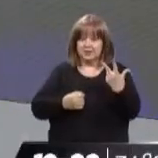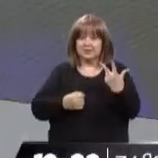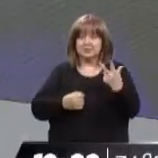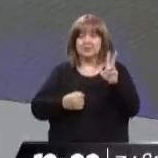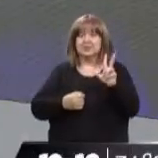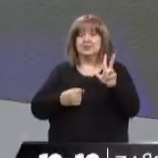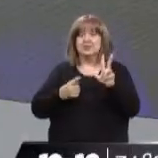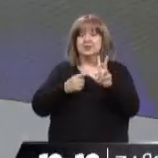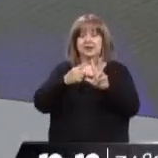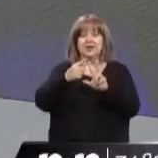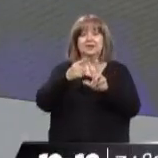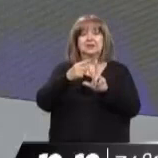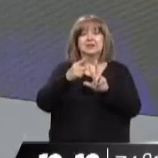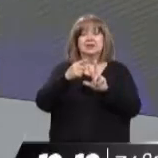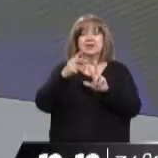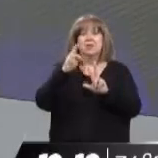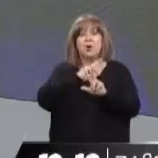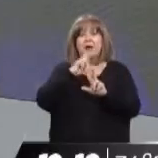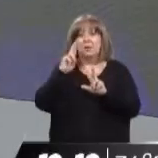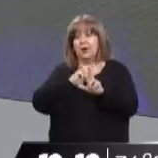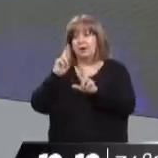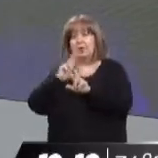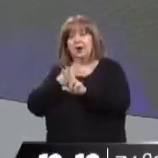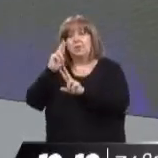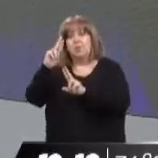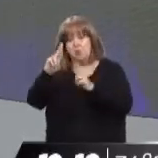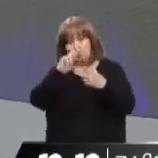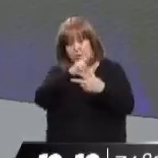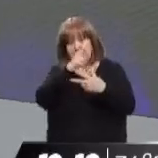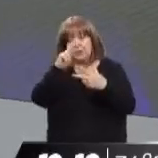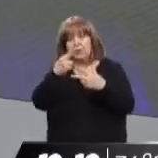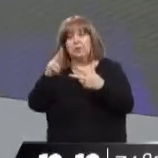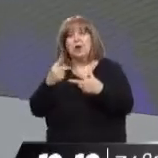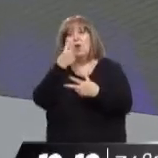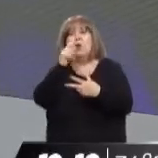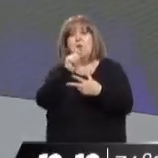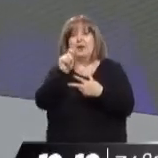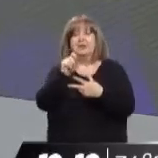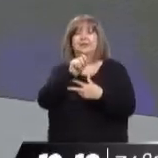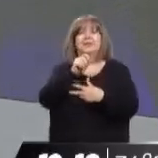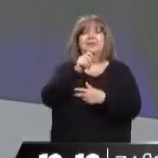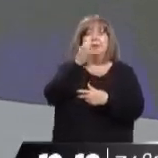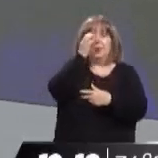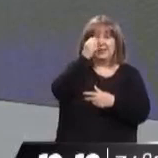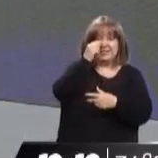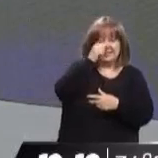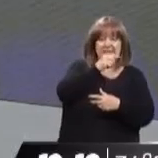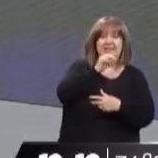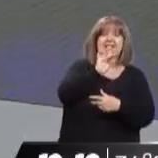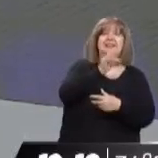3 femicidios en menos de un mes, porque a fines del año pasado, estamos hablando del 27 de diciembre, ocurrió